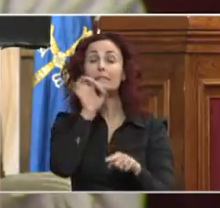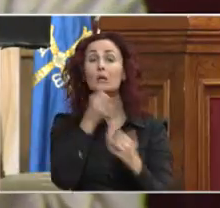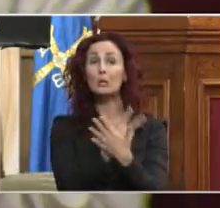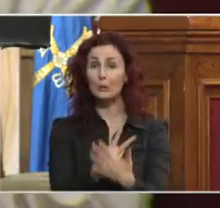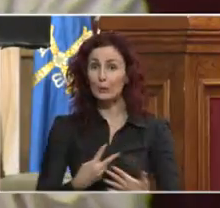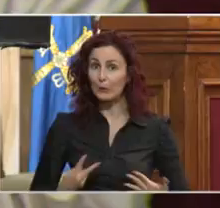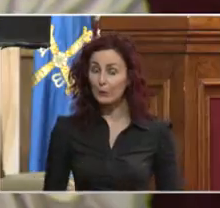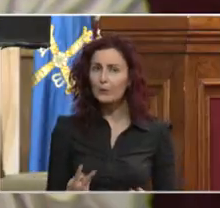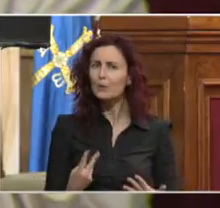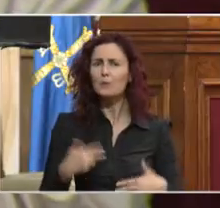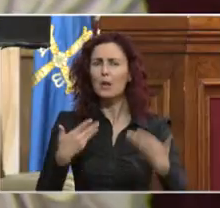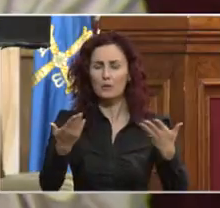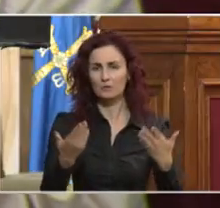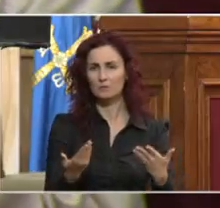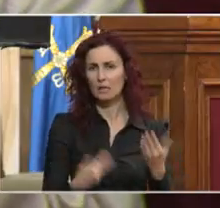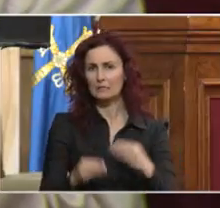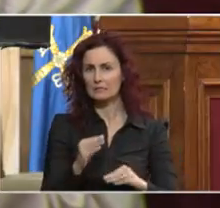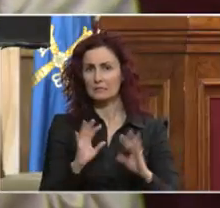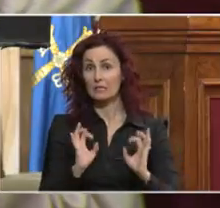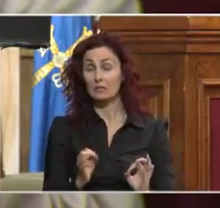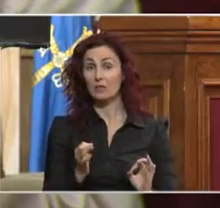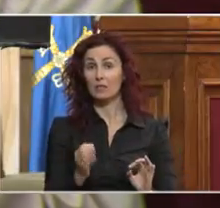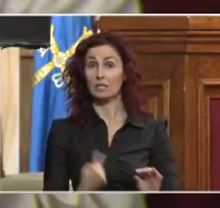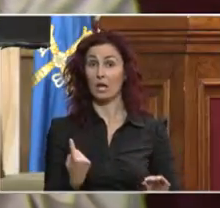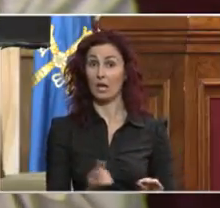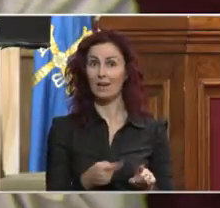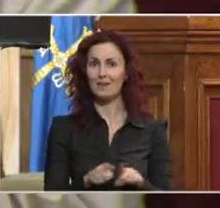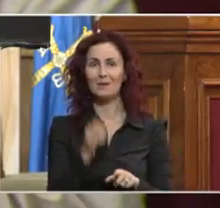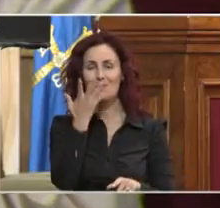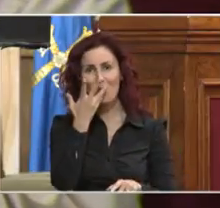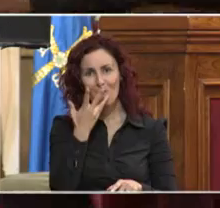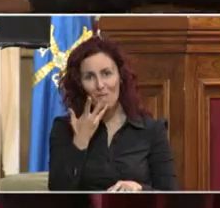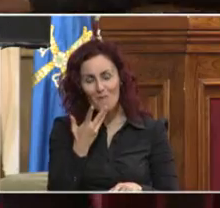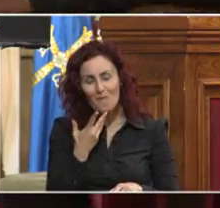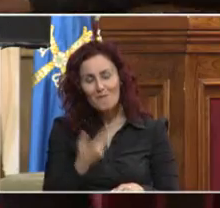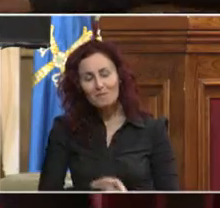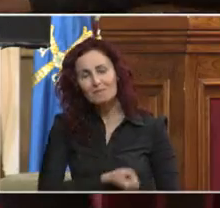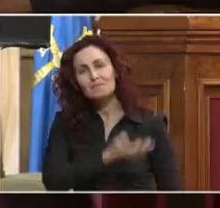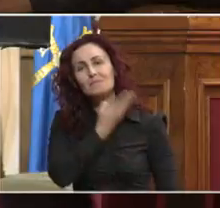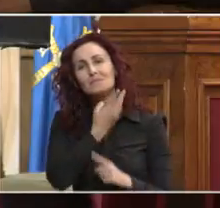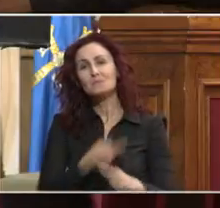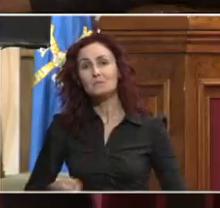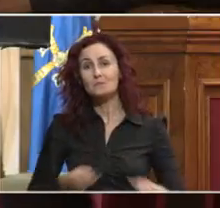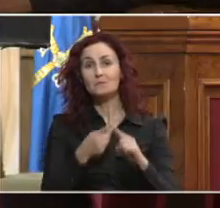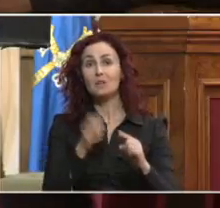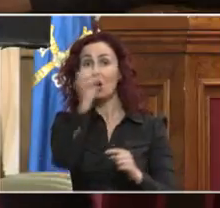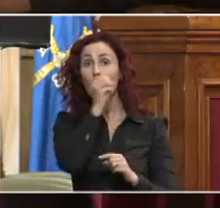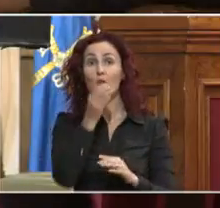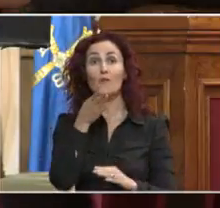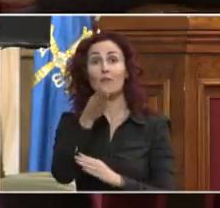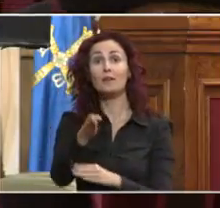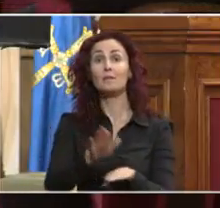XVII. Y a todos nosotros, como nos gustaba mucho la música, íbamos a ese coro a